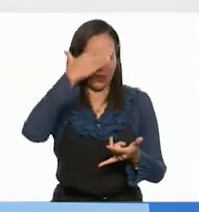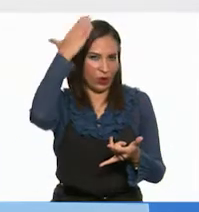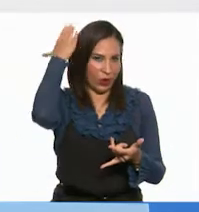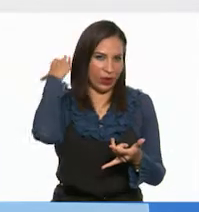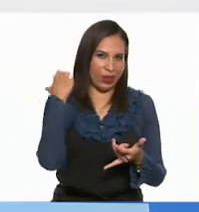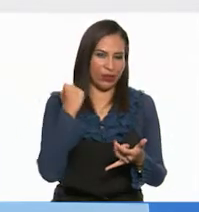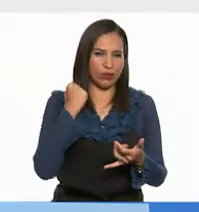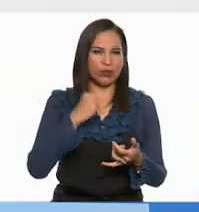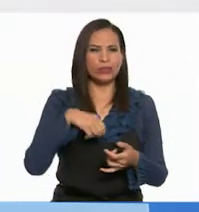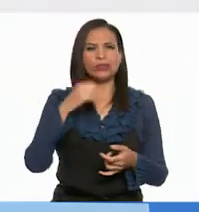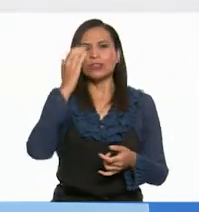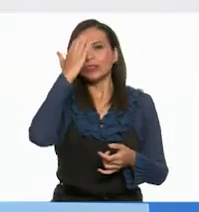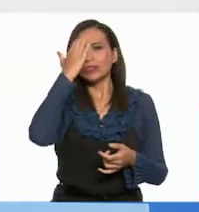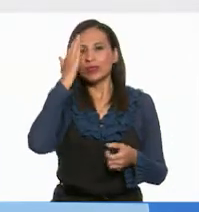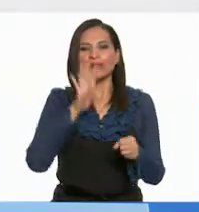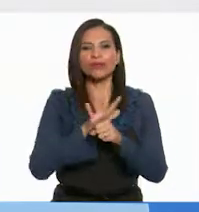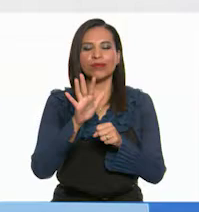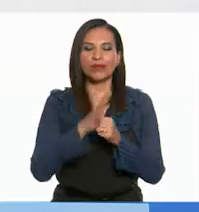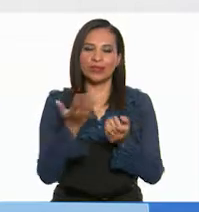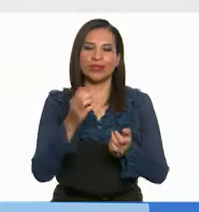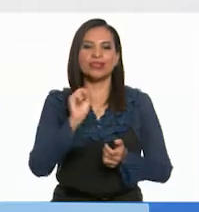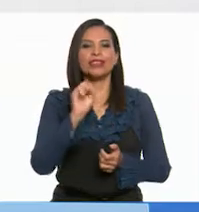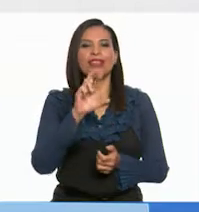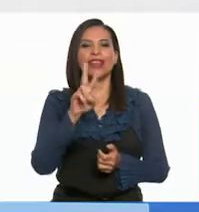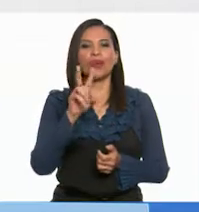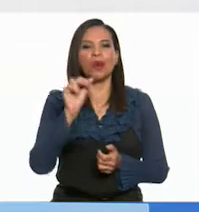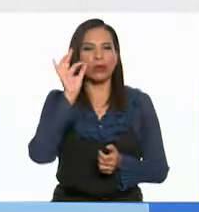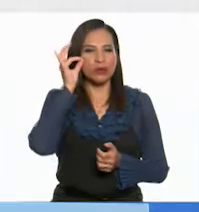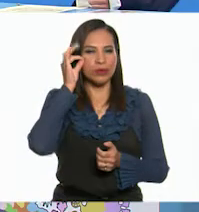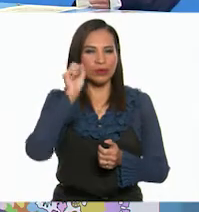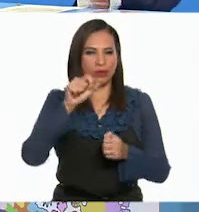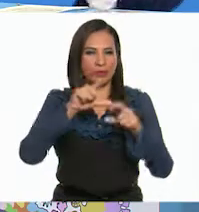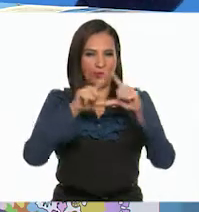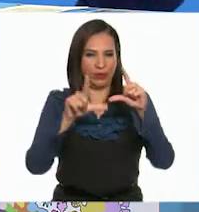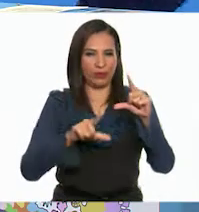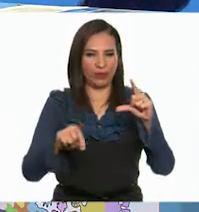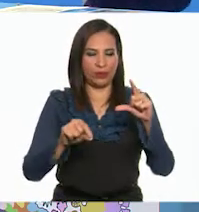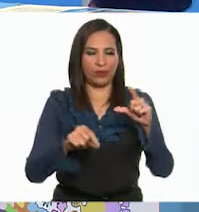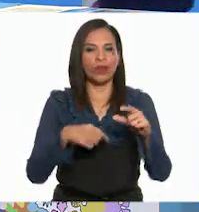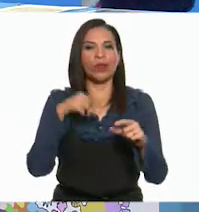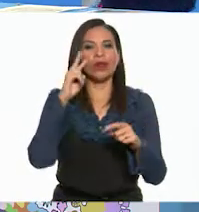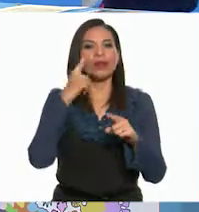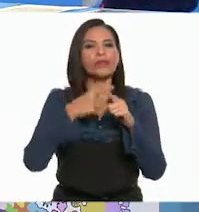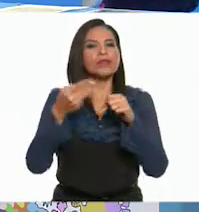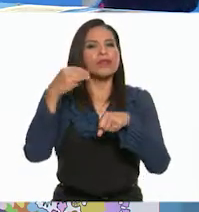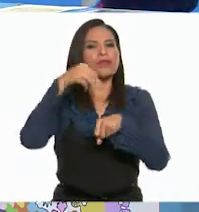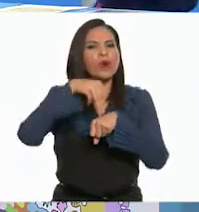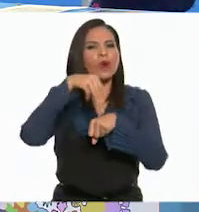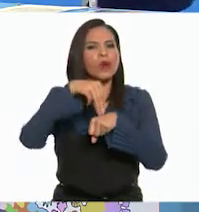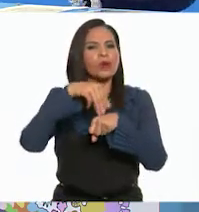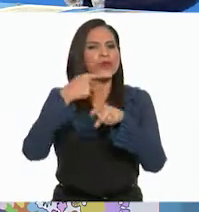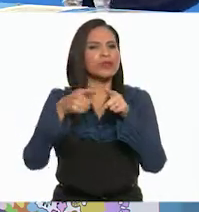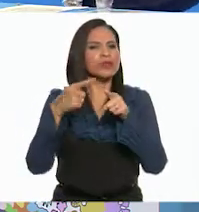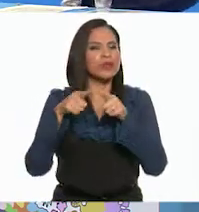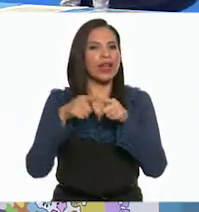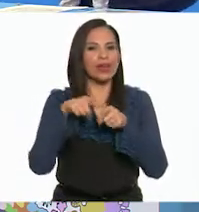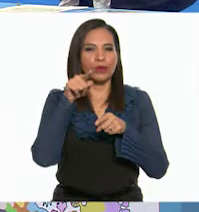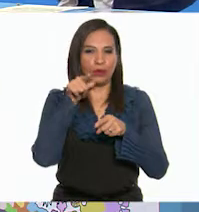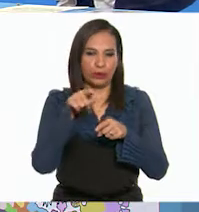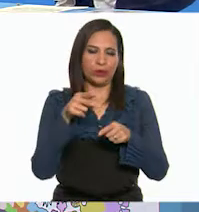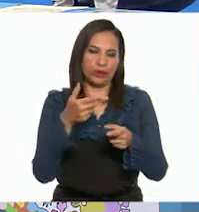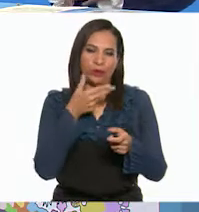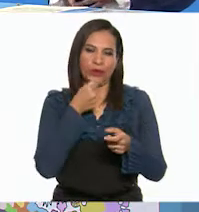o también conocido como el Siervo de la Nación. He visto varios monumentos de